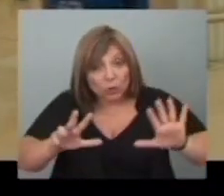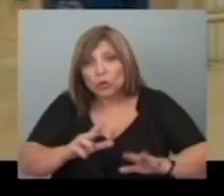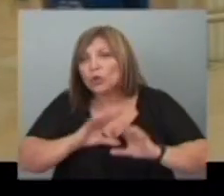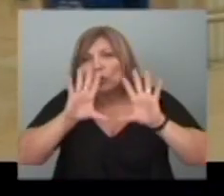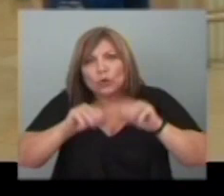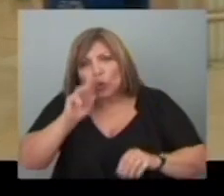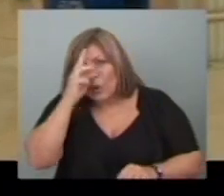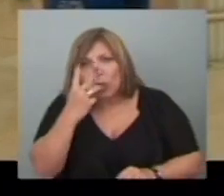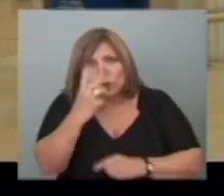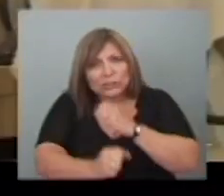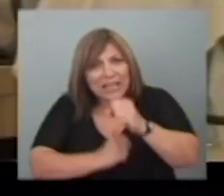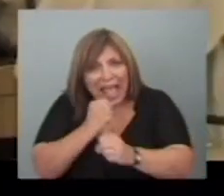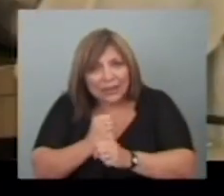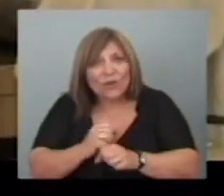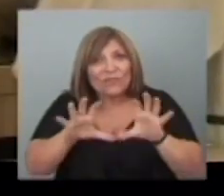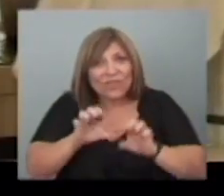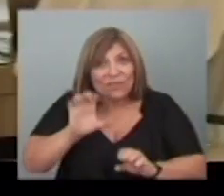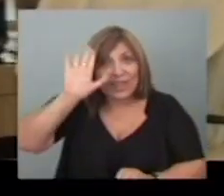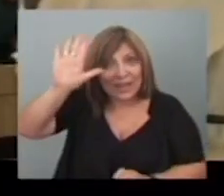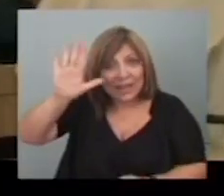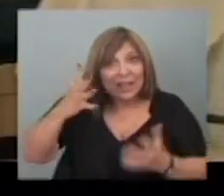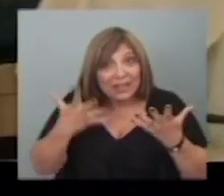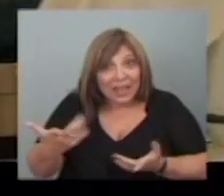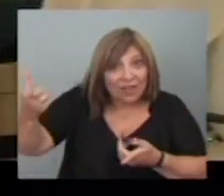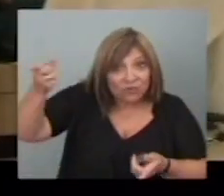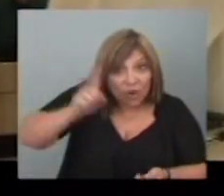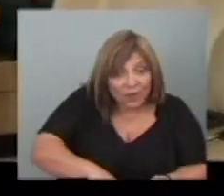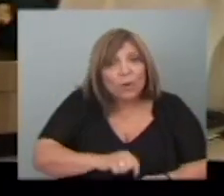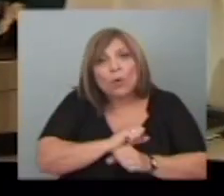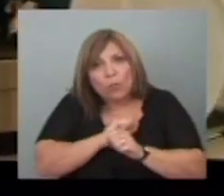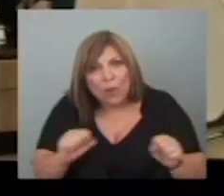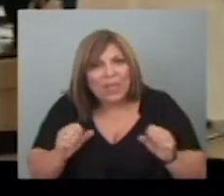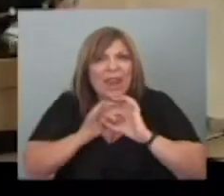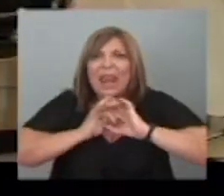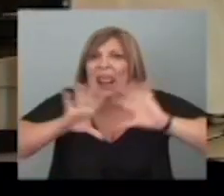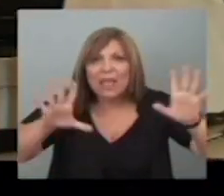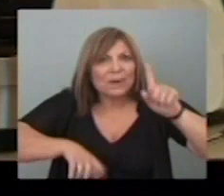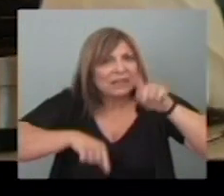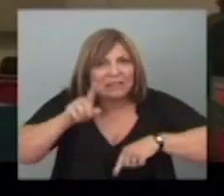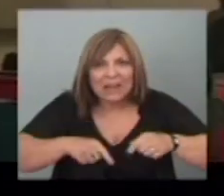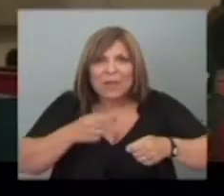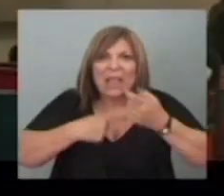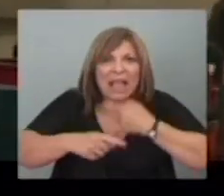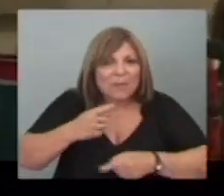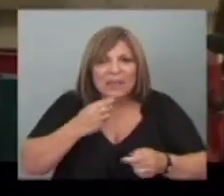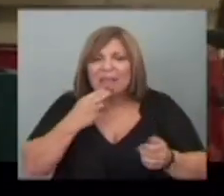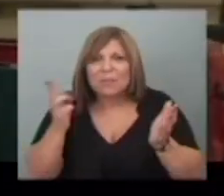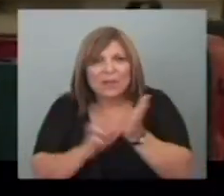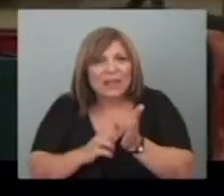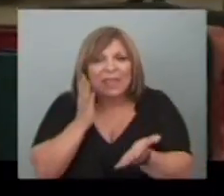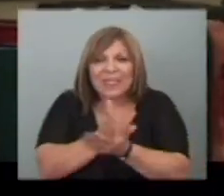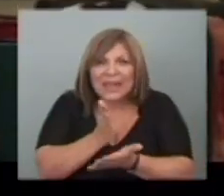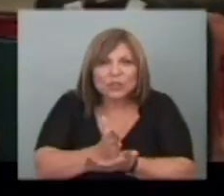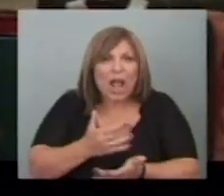más de 2 años de residencia en el exterior que decida retornar podrá introducir libre de todo trámite cambiario y exento de toda clase de derechos